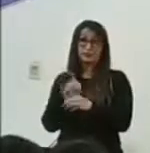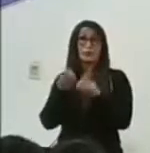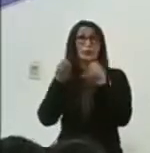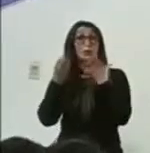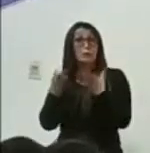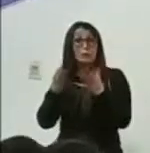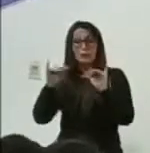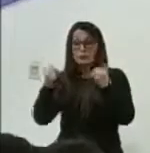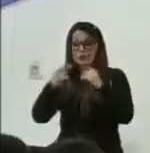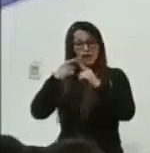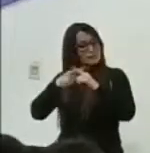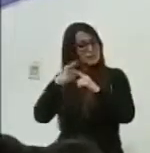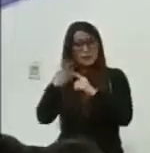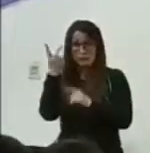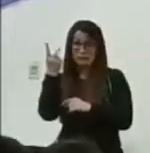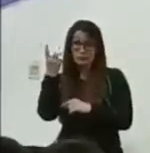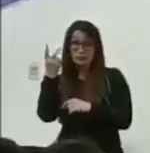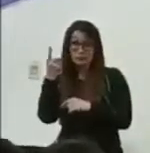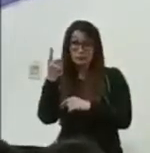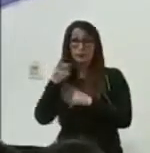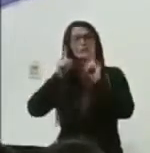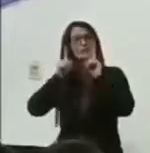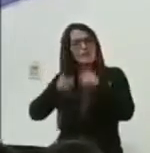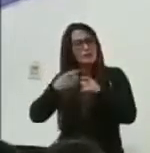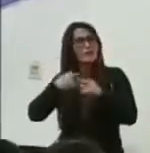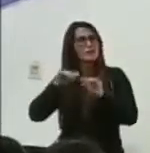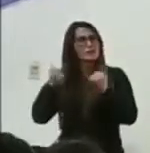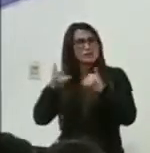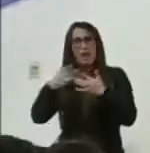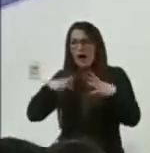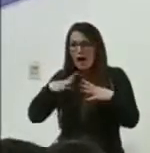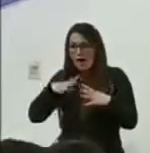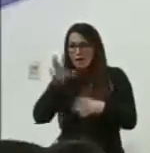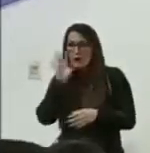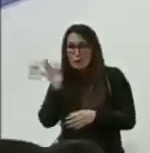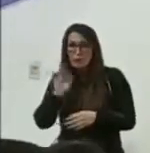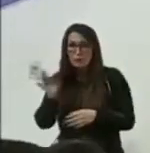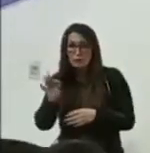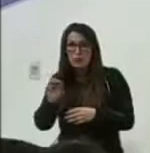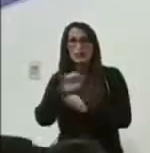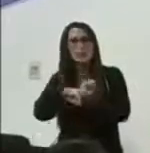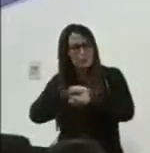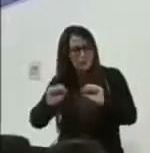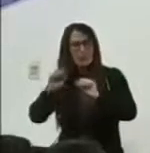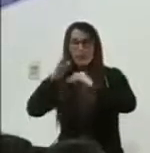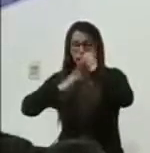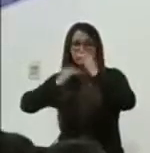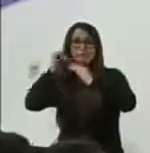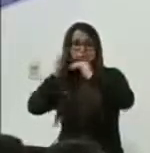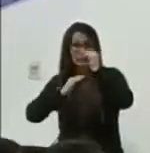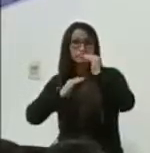Porque estamos en el siglo XXI y porque tenemos la enorme oportunidad de construir